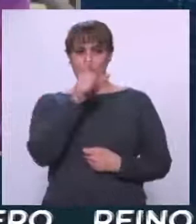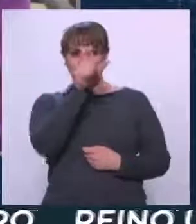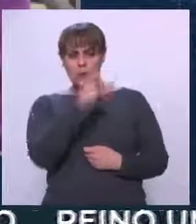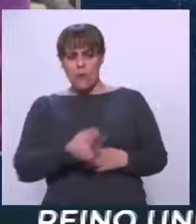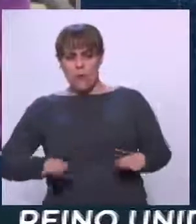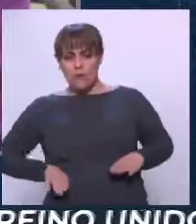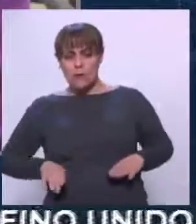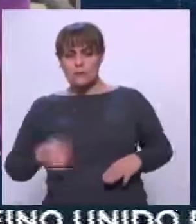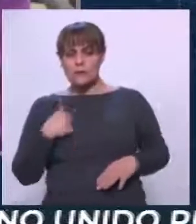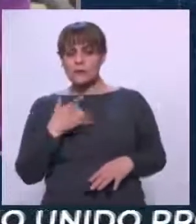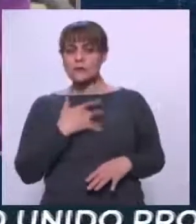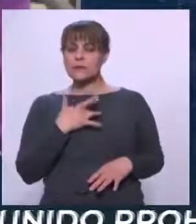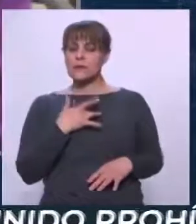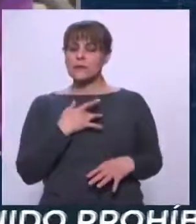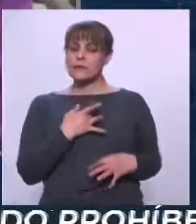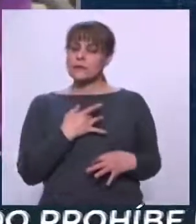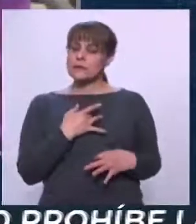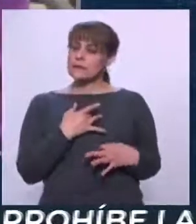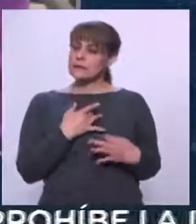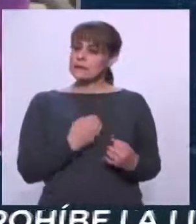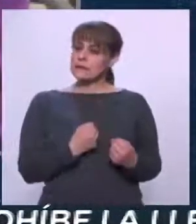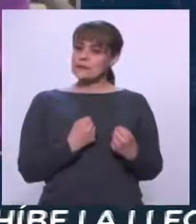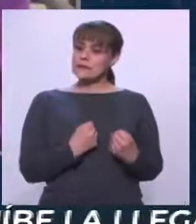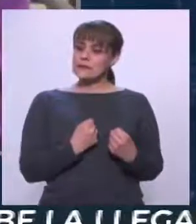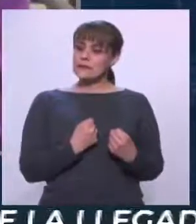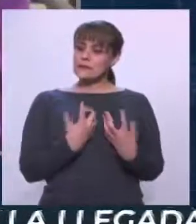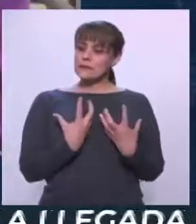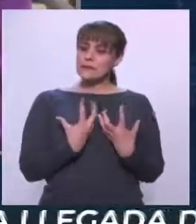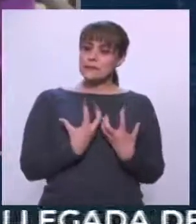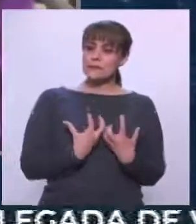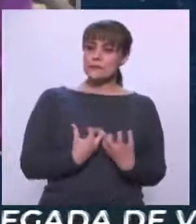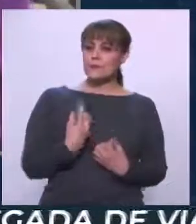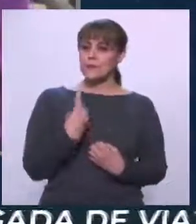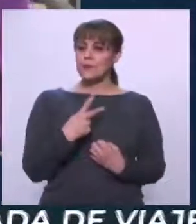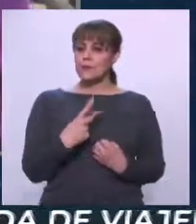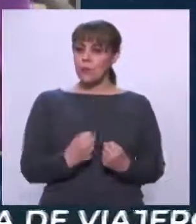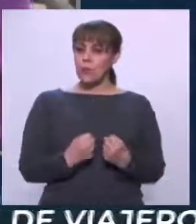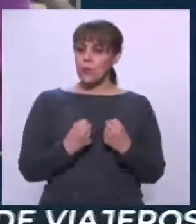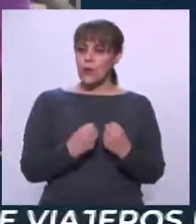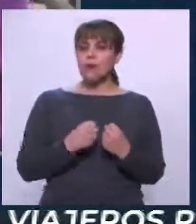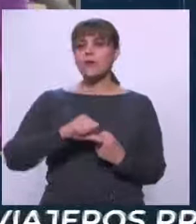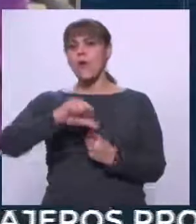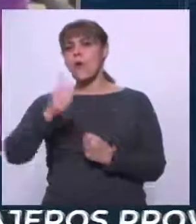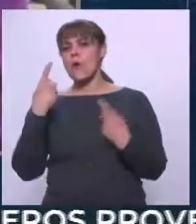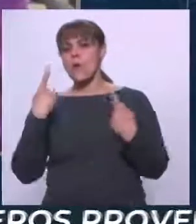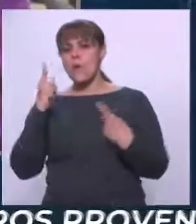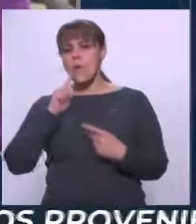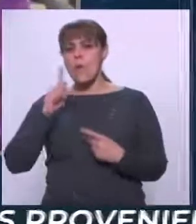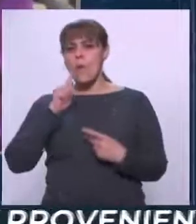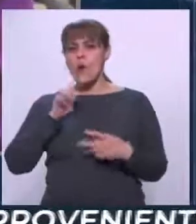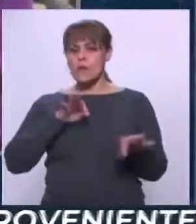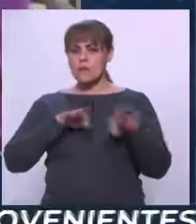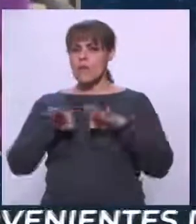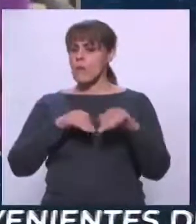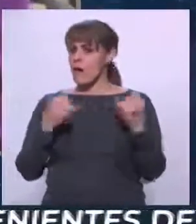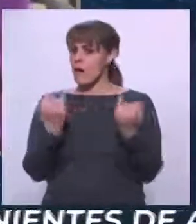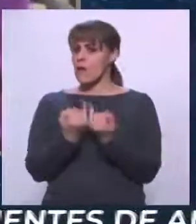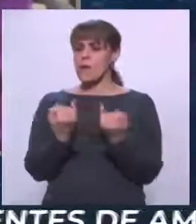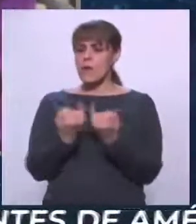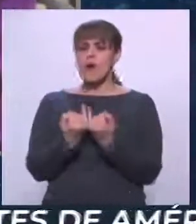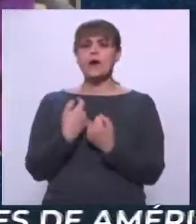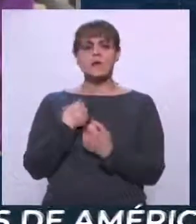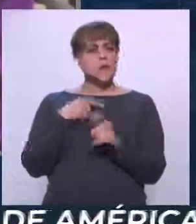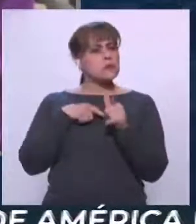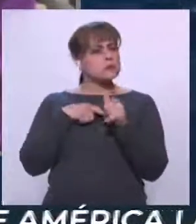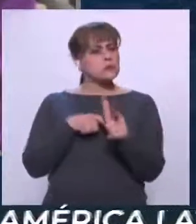conmovió, porque me conmovió su fuerza, y también la de otras costureras a quienes seguí